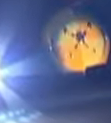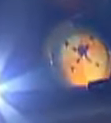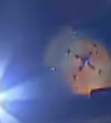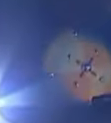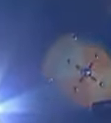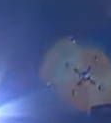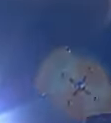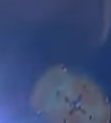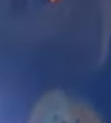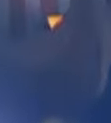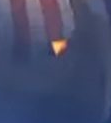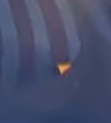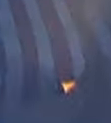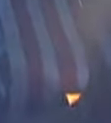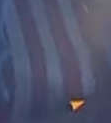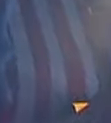Rail.